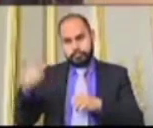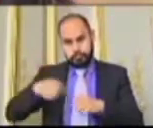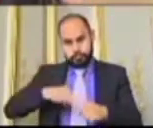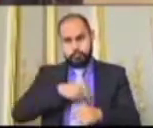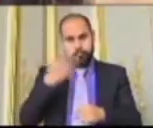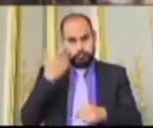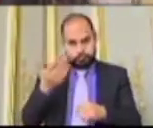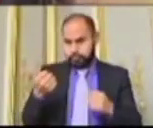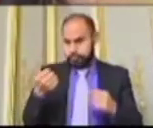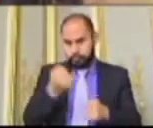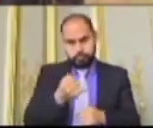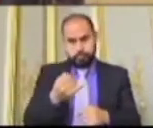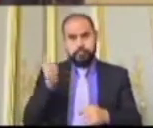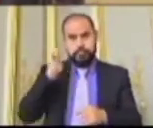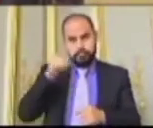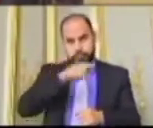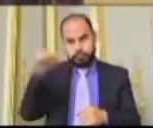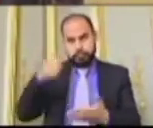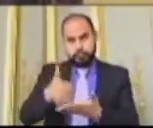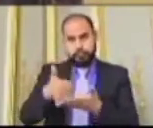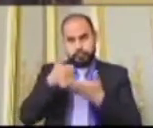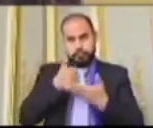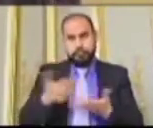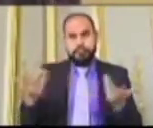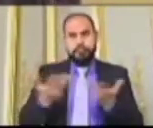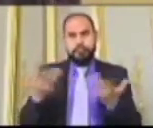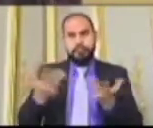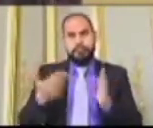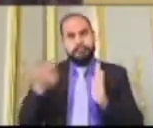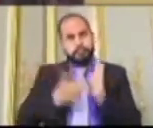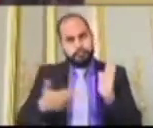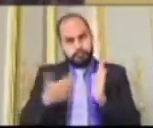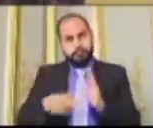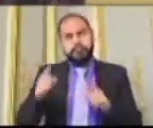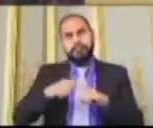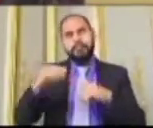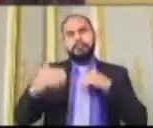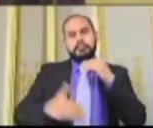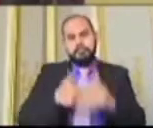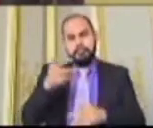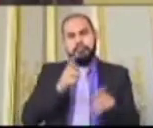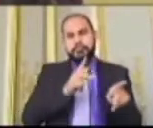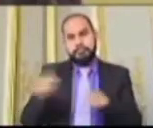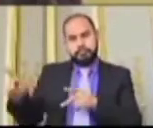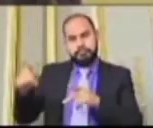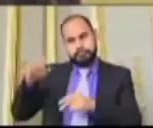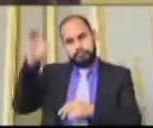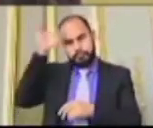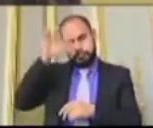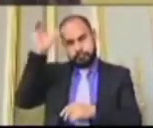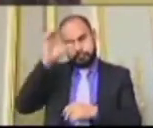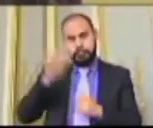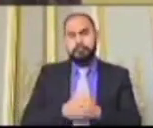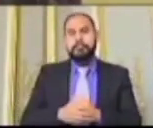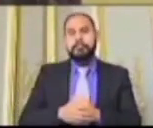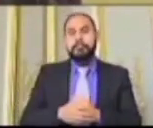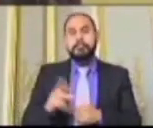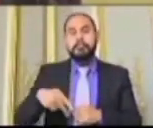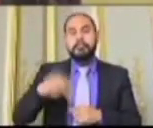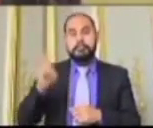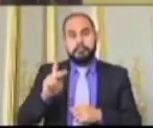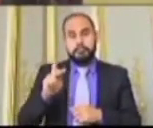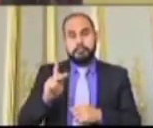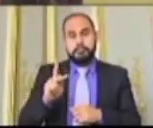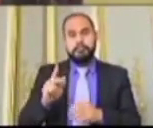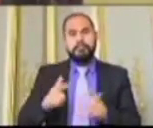y queremos llegar con la ayuda de ustedes a hacer talleres y empezar a hacer ese proceso de concientización. Pero el Tren